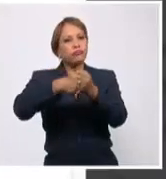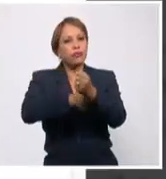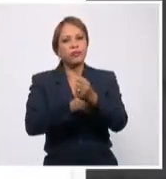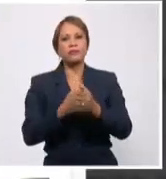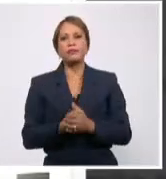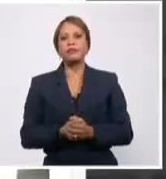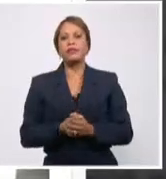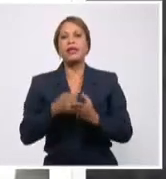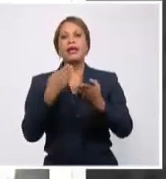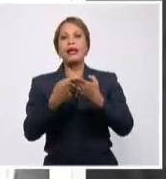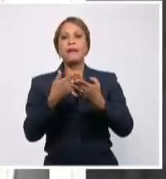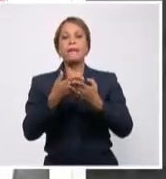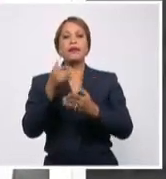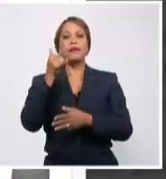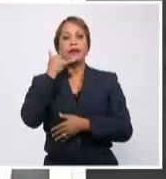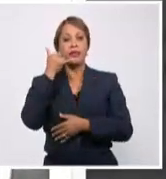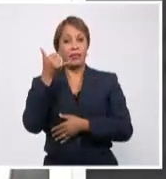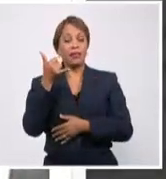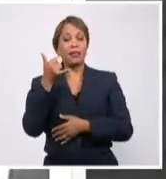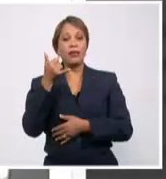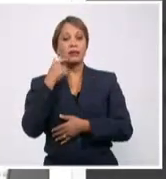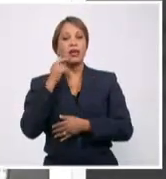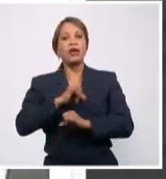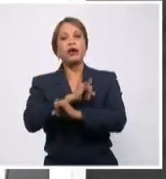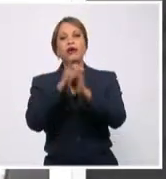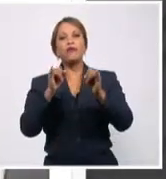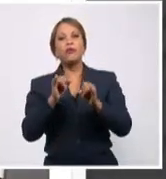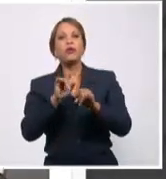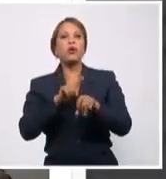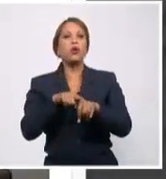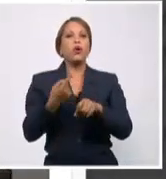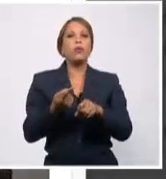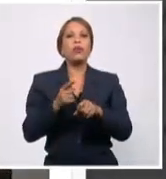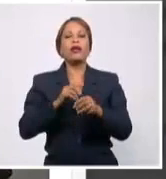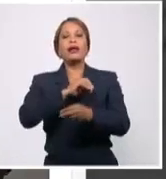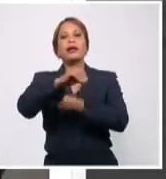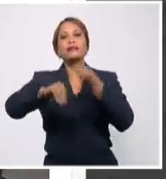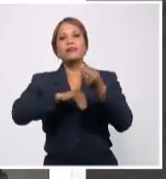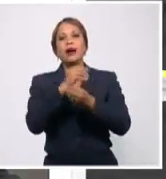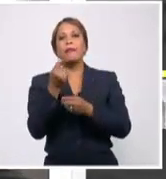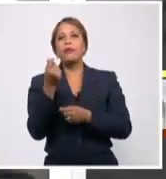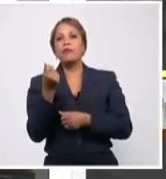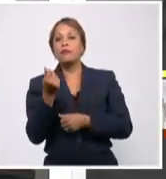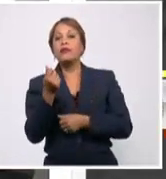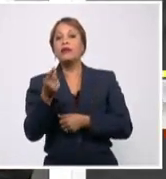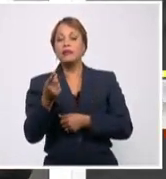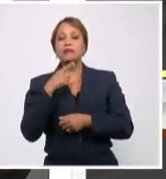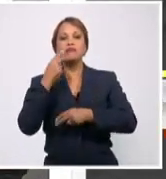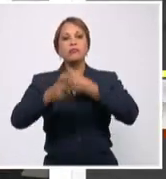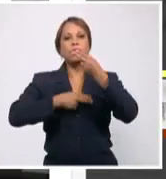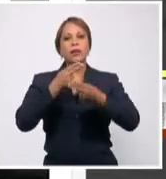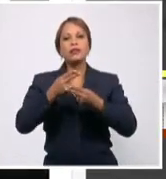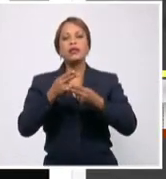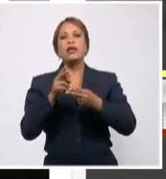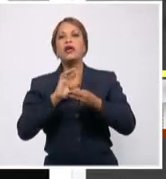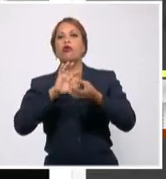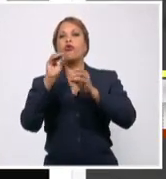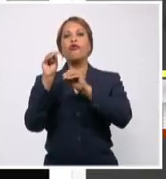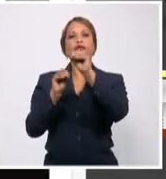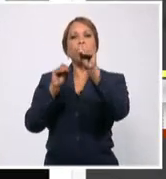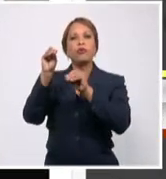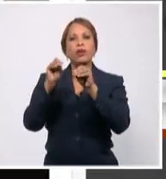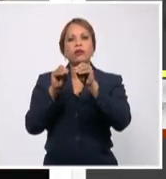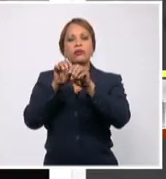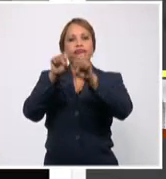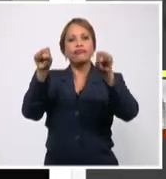La empresa de telecomunicaciones de Cuba anunció que debido al ordenamiento monetario se realizarán labores de configuración sobre los sistemas